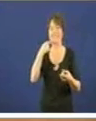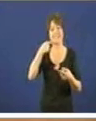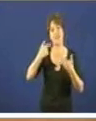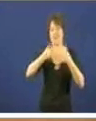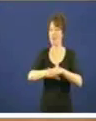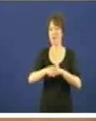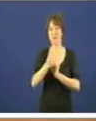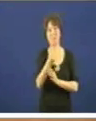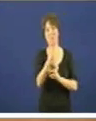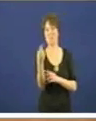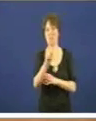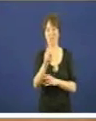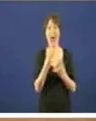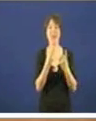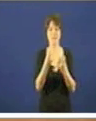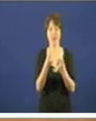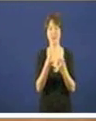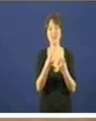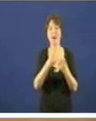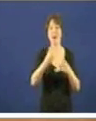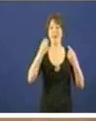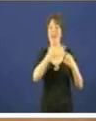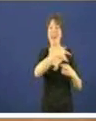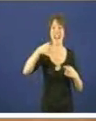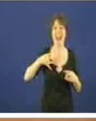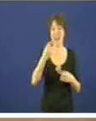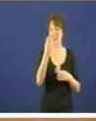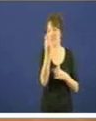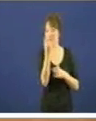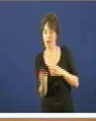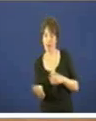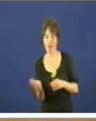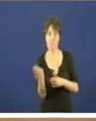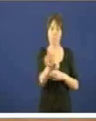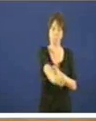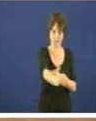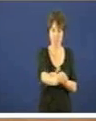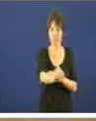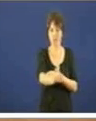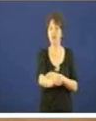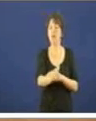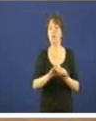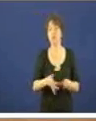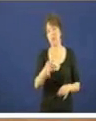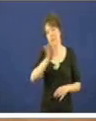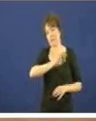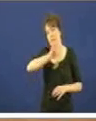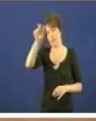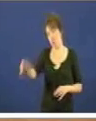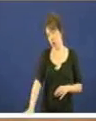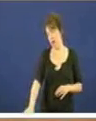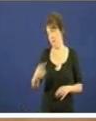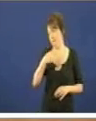facer é recapitalizar as caixas con cargo o saneamento que previamente houberan feito. Señoría, quero